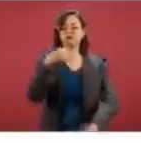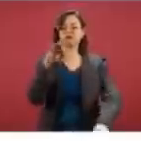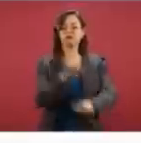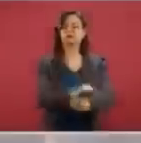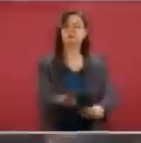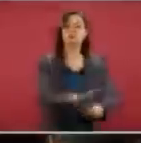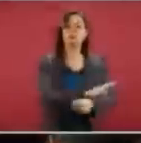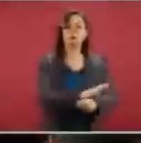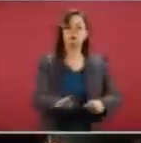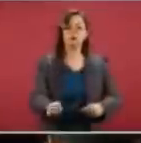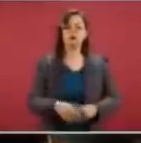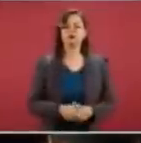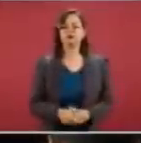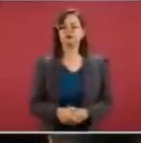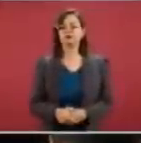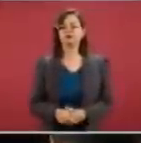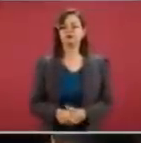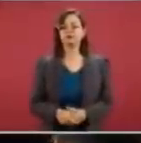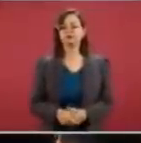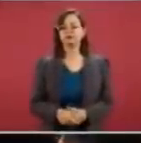desarrollará. Adelante.